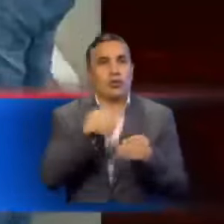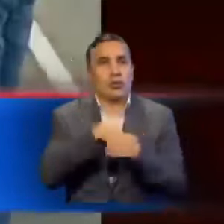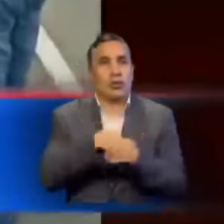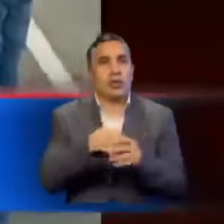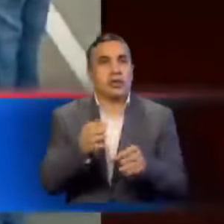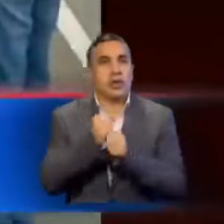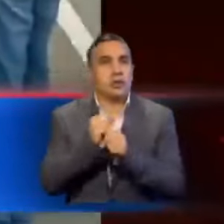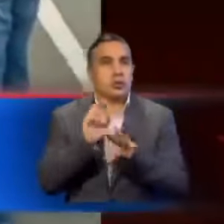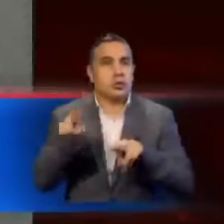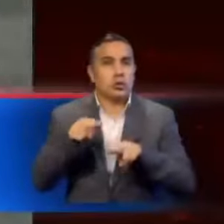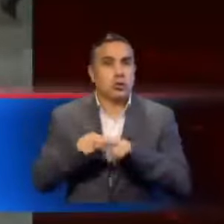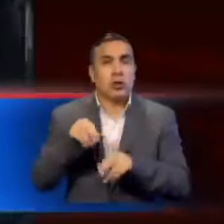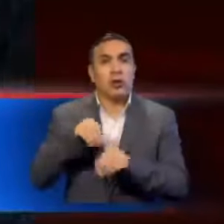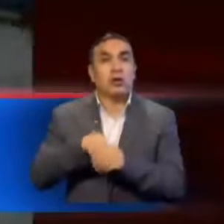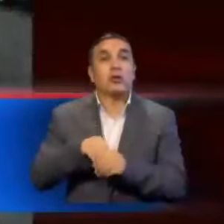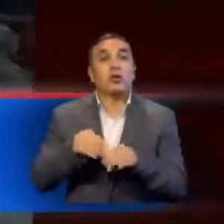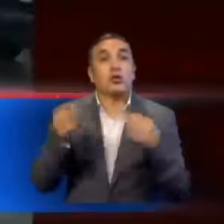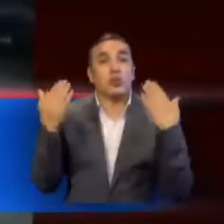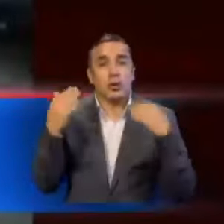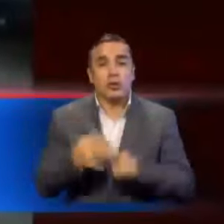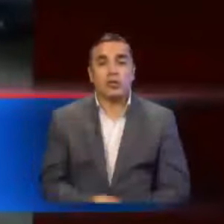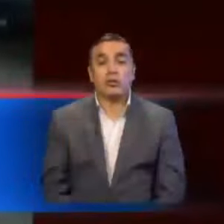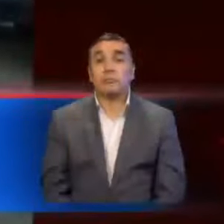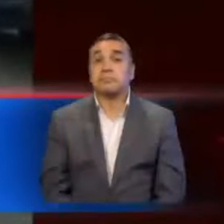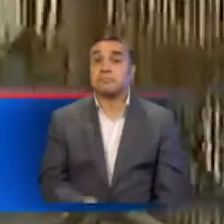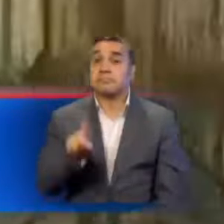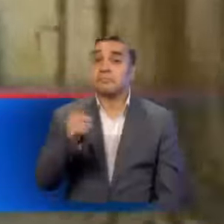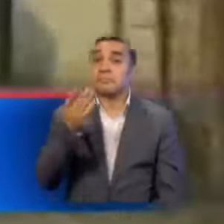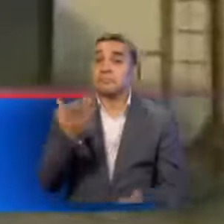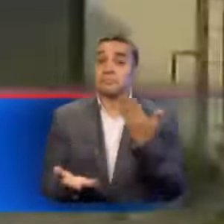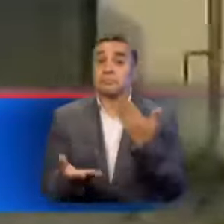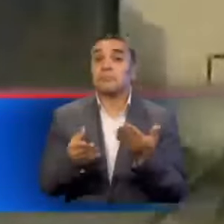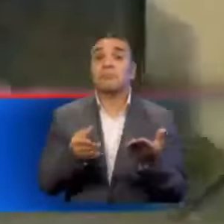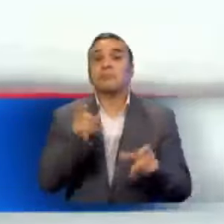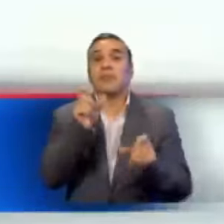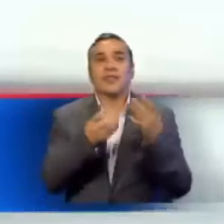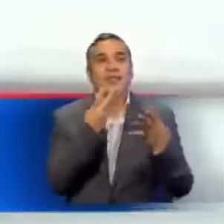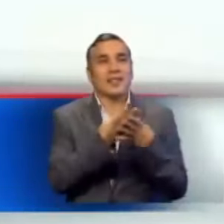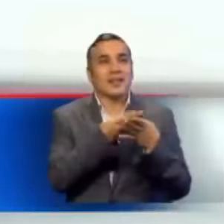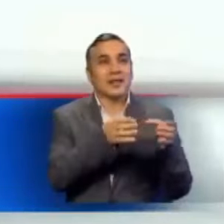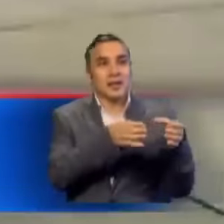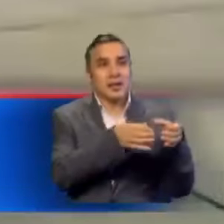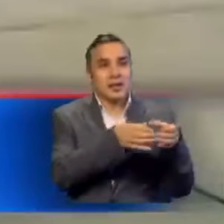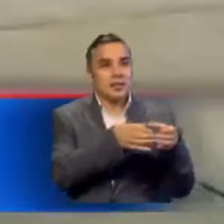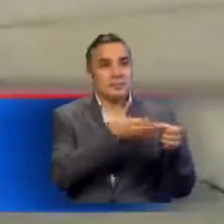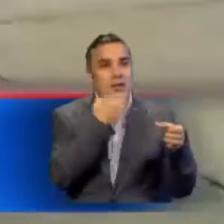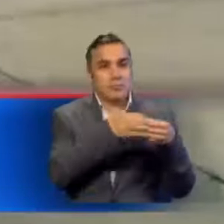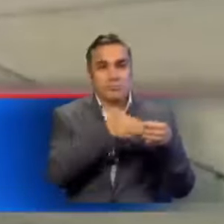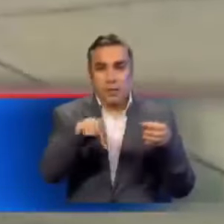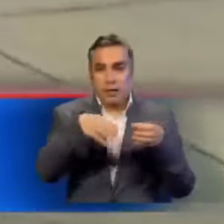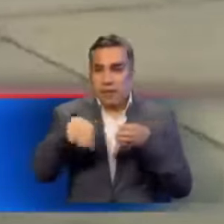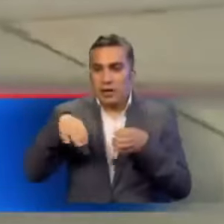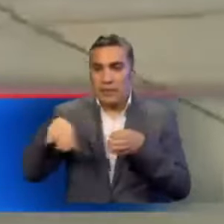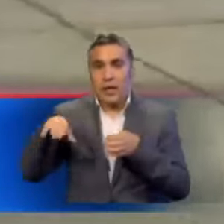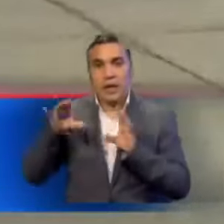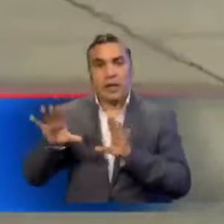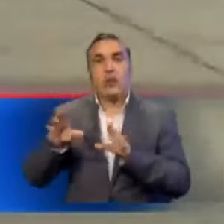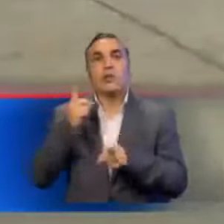mediana seguridad en la regional de Guayaquil, donde aparentemente la reubicación de varios reos habría motivado los